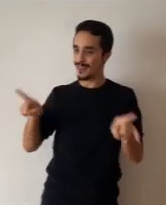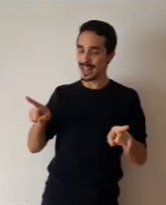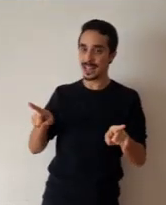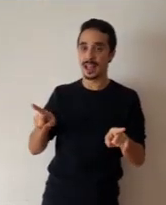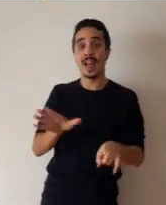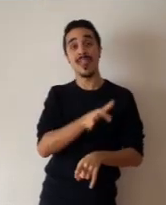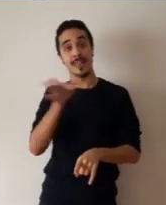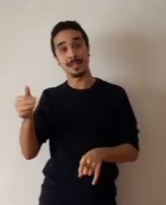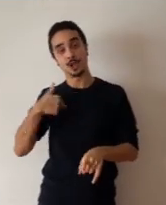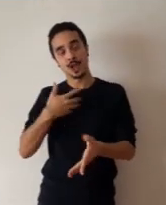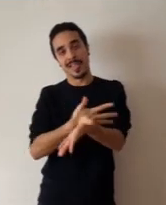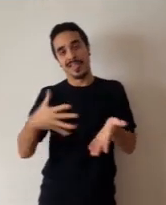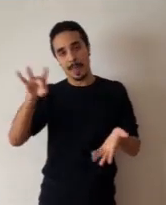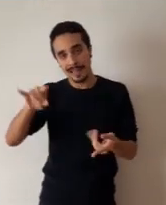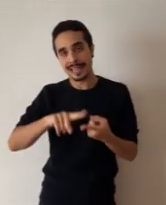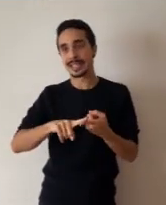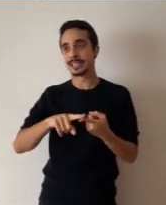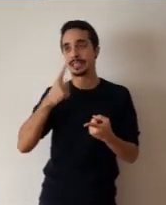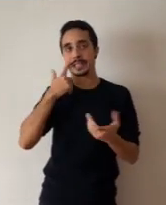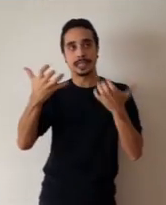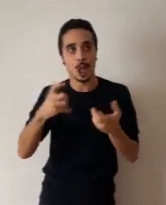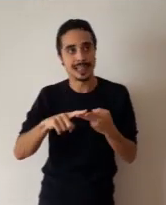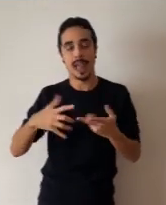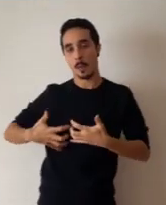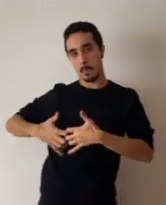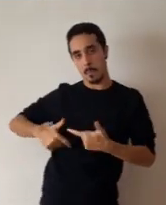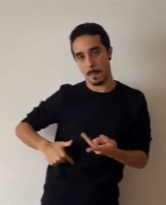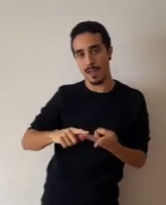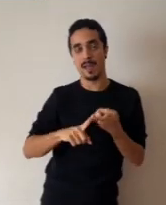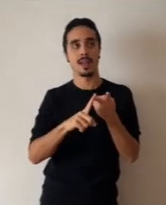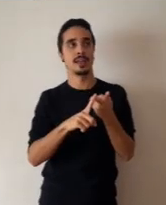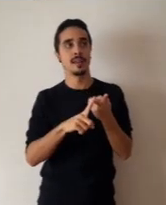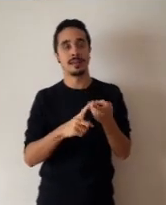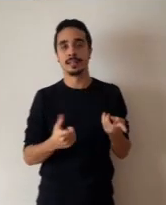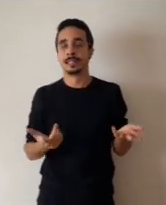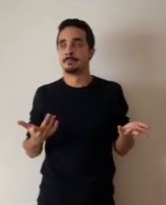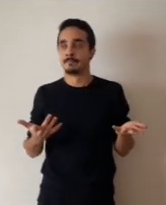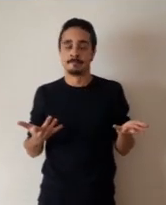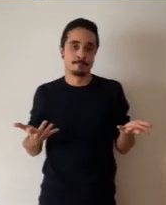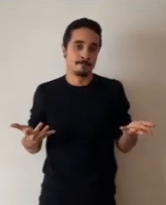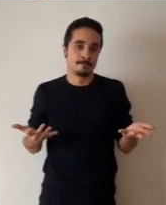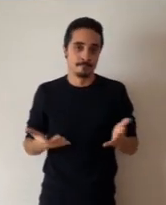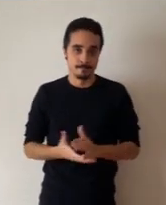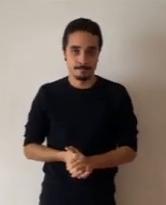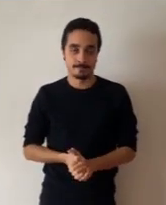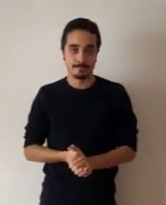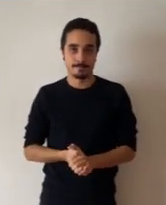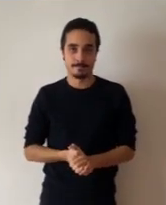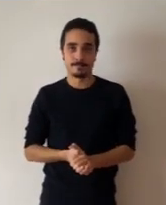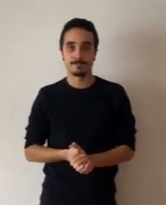soy diferente y además, mira, soy diferente porque tengo diabetes, porque mira, porque se nota, porque llevo una bomba, porque llevo tal.